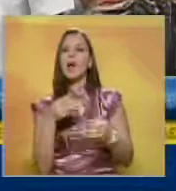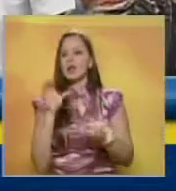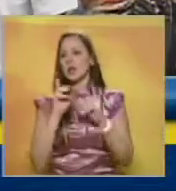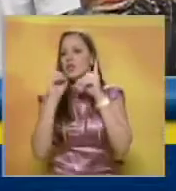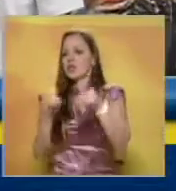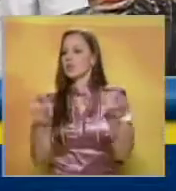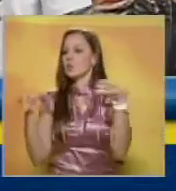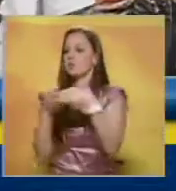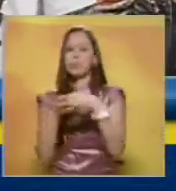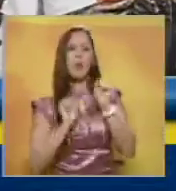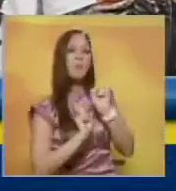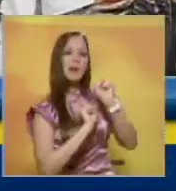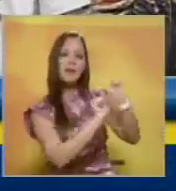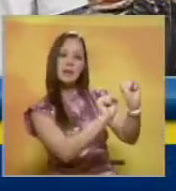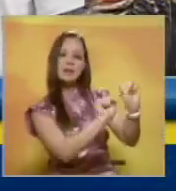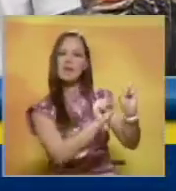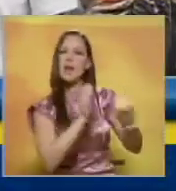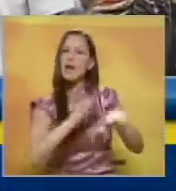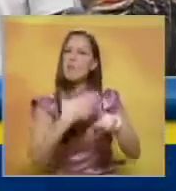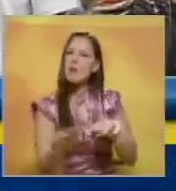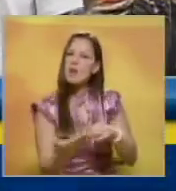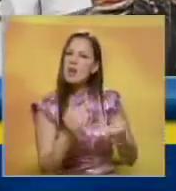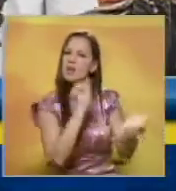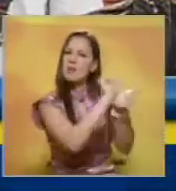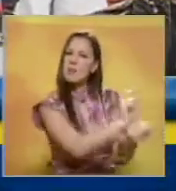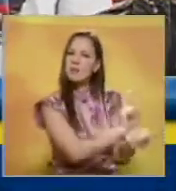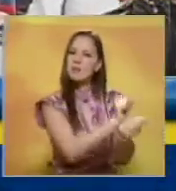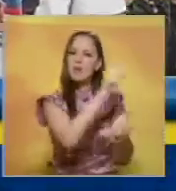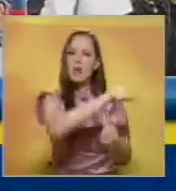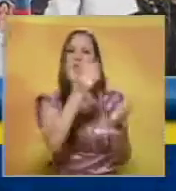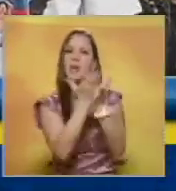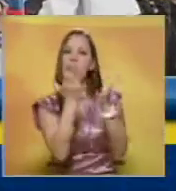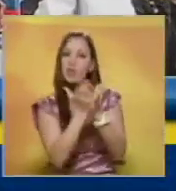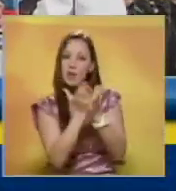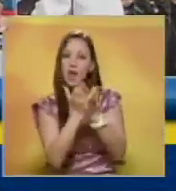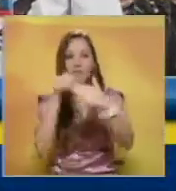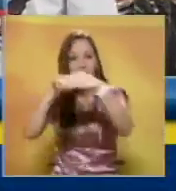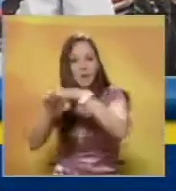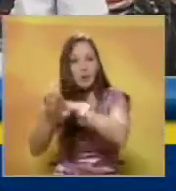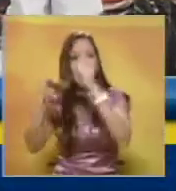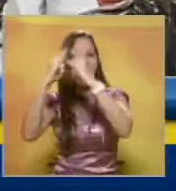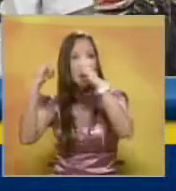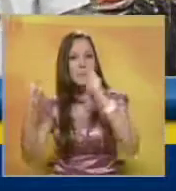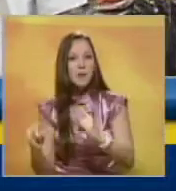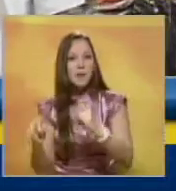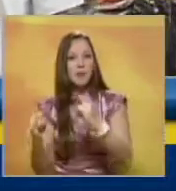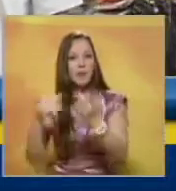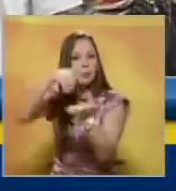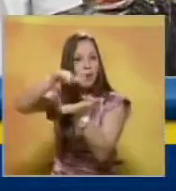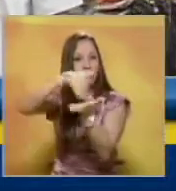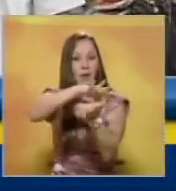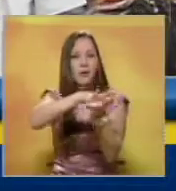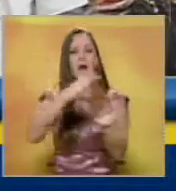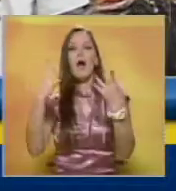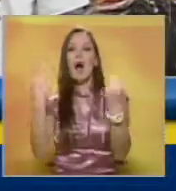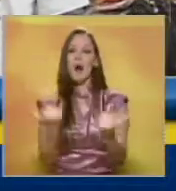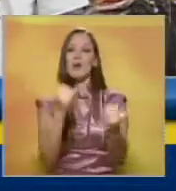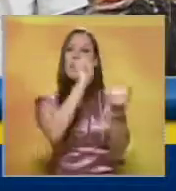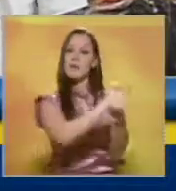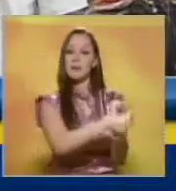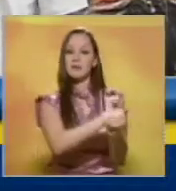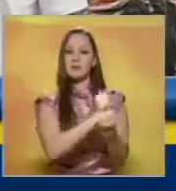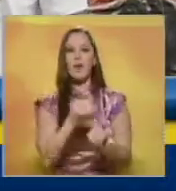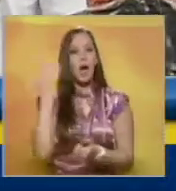las detenciones de los diferentes estudiantes que se encontraban en los llamados campamentos de la resistencia. Este hecho ocurrido el